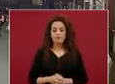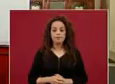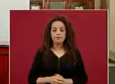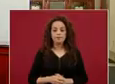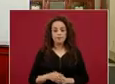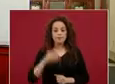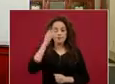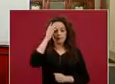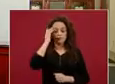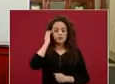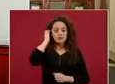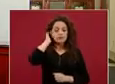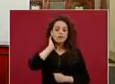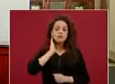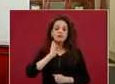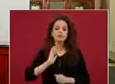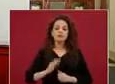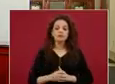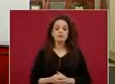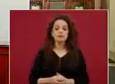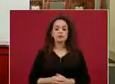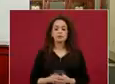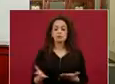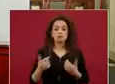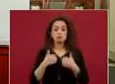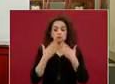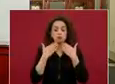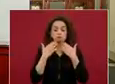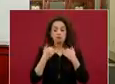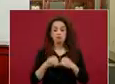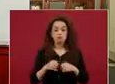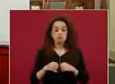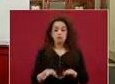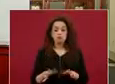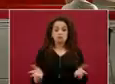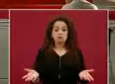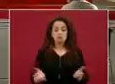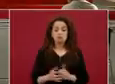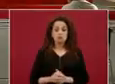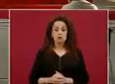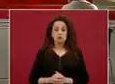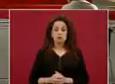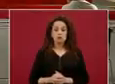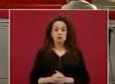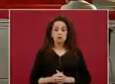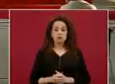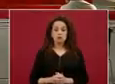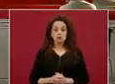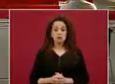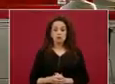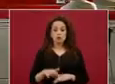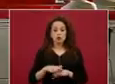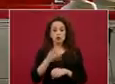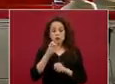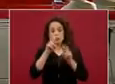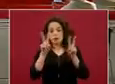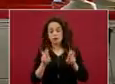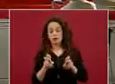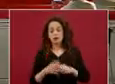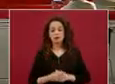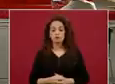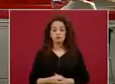Lo salvaron, nos dicen. Yo no tengo información. ¿Tiene información al respecto? No tenemos información al respecto.